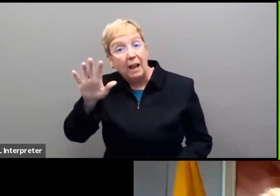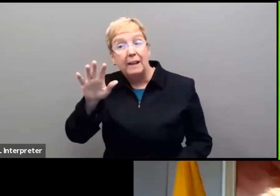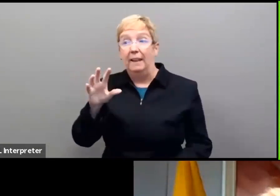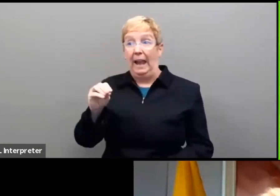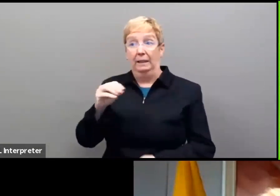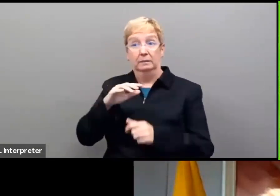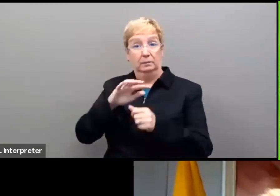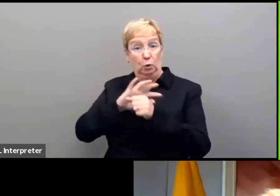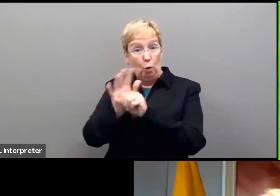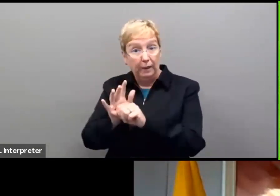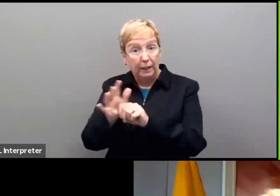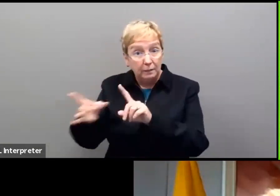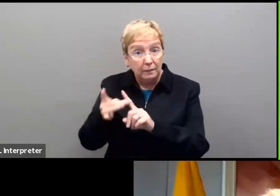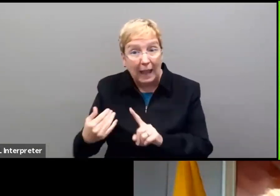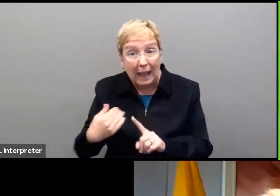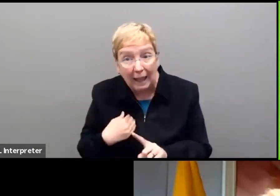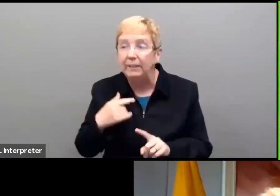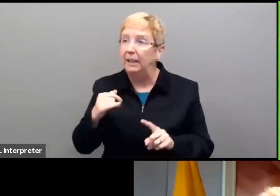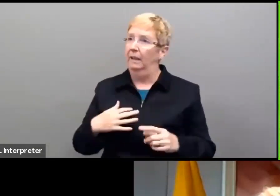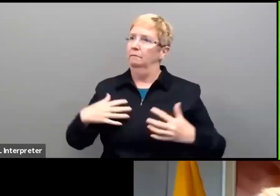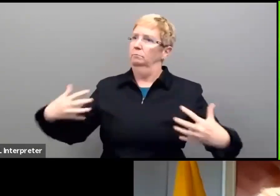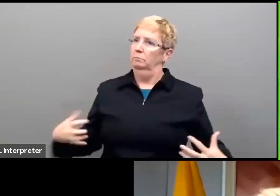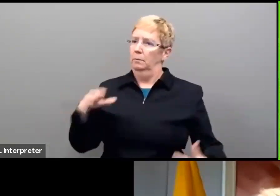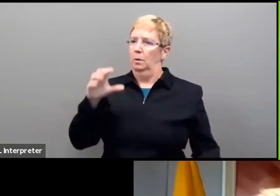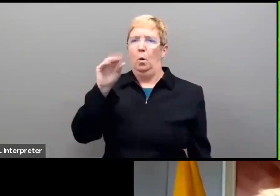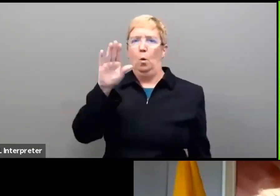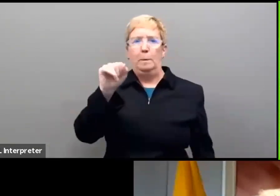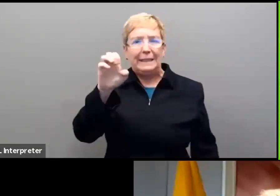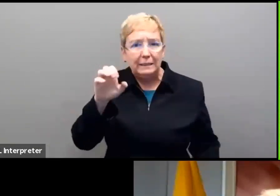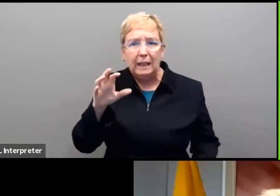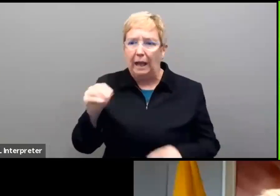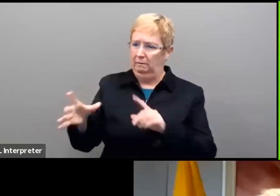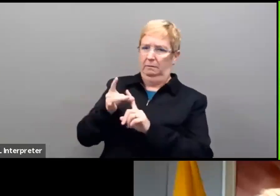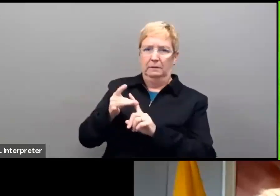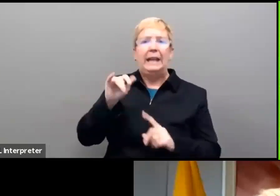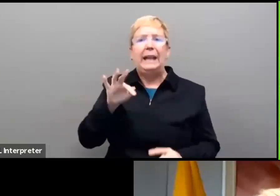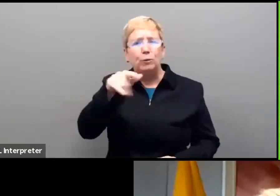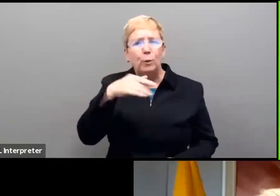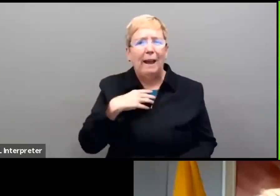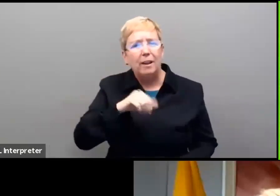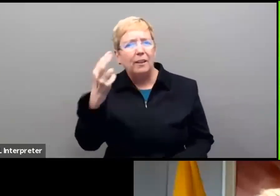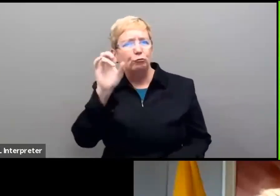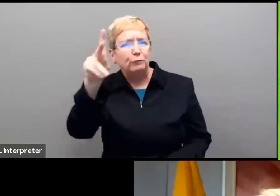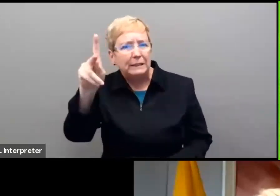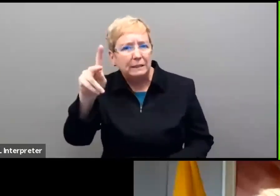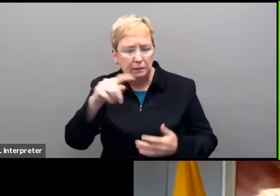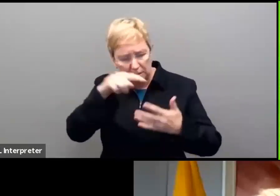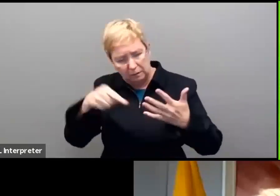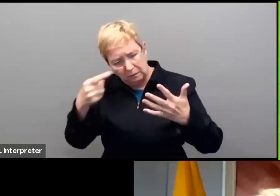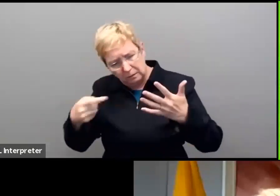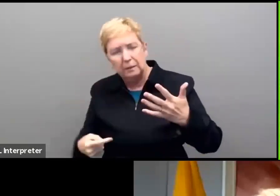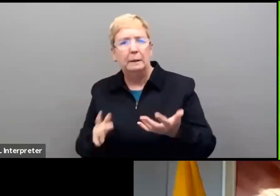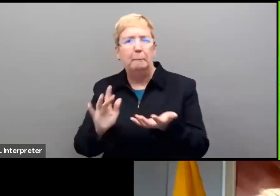o por enfermedades de largo plazo. Alden, me parece que es una muy buena pregunta, y bueno, podemos decir que